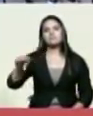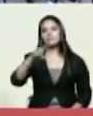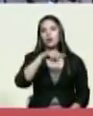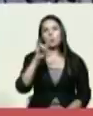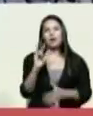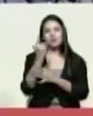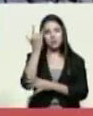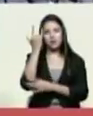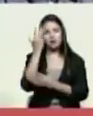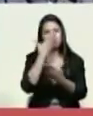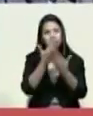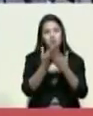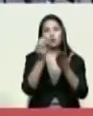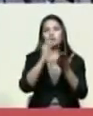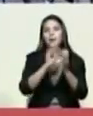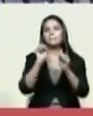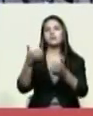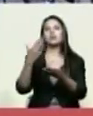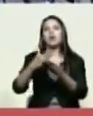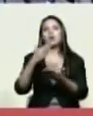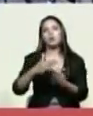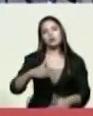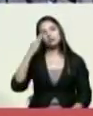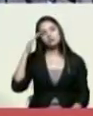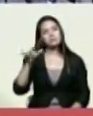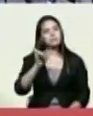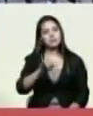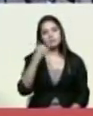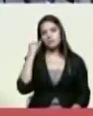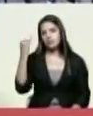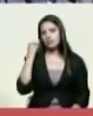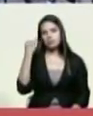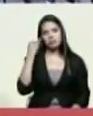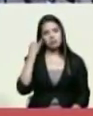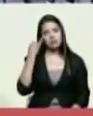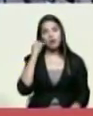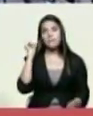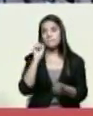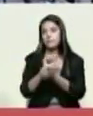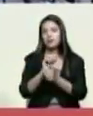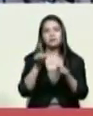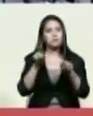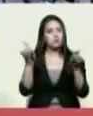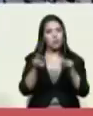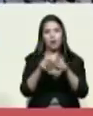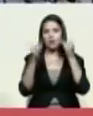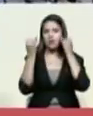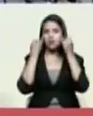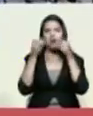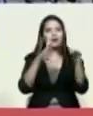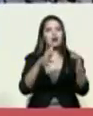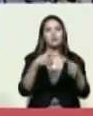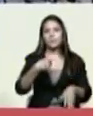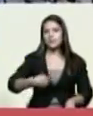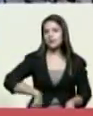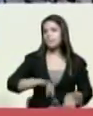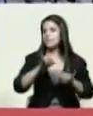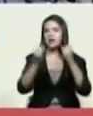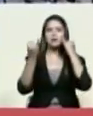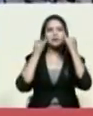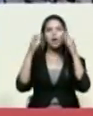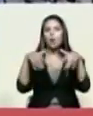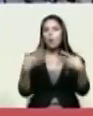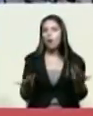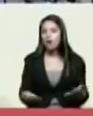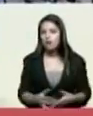Huere. Y regresó a la academia de capitán con las mismas ideas. Y estuvimos presos con las mismas ideas. Y llegó a presidente con las mismas ideas. ¿Cuál era la